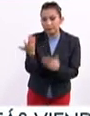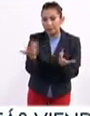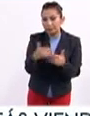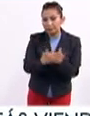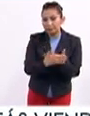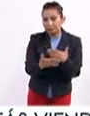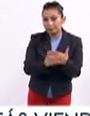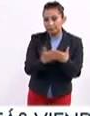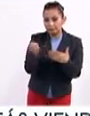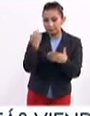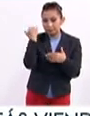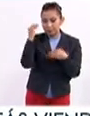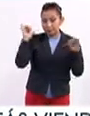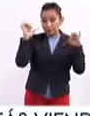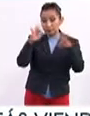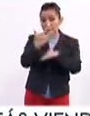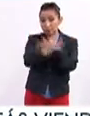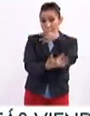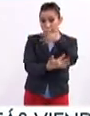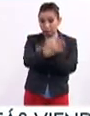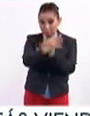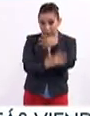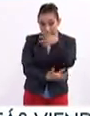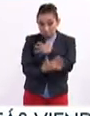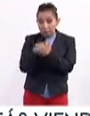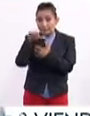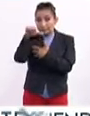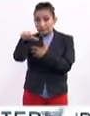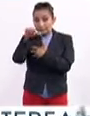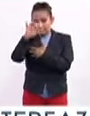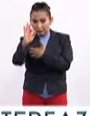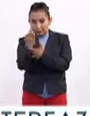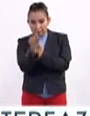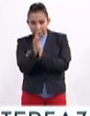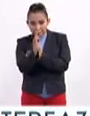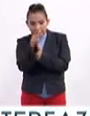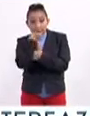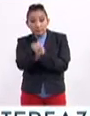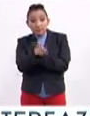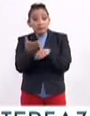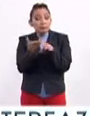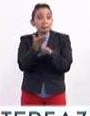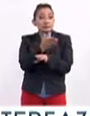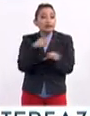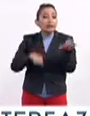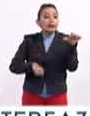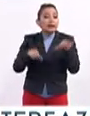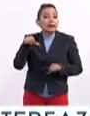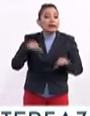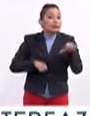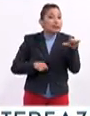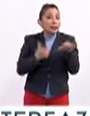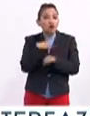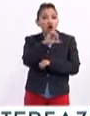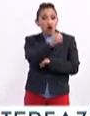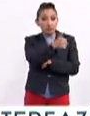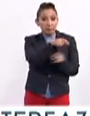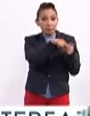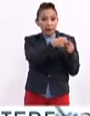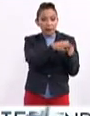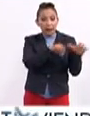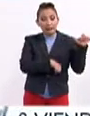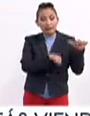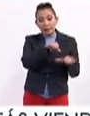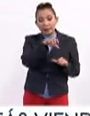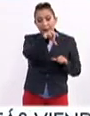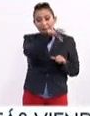realizar el Congreso en particular el 15 y 16 de febrero, pero con actividades pre-Congreso desde el día 11,